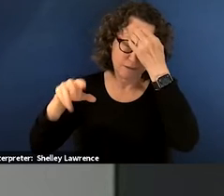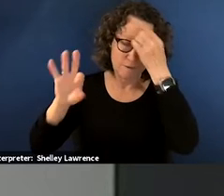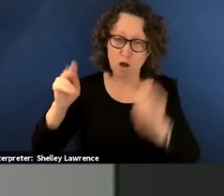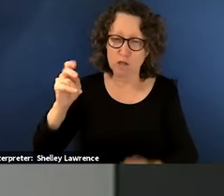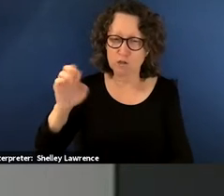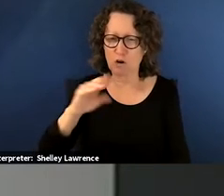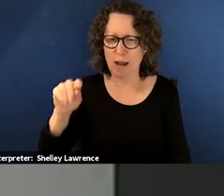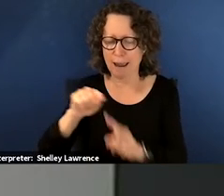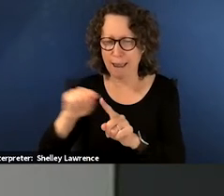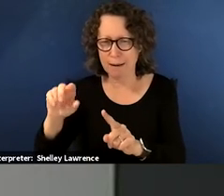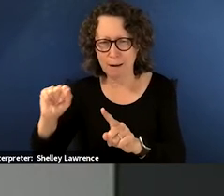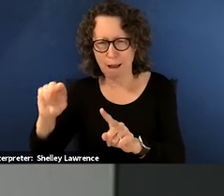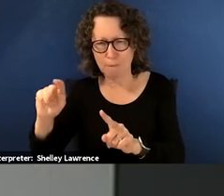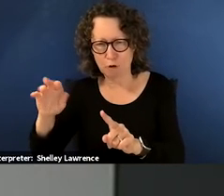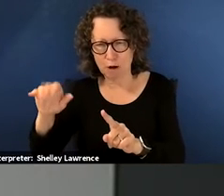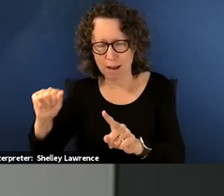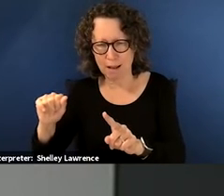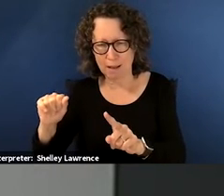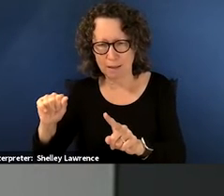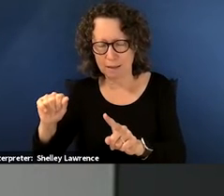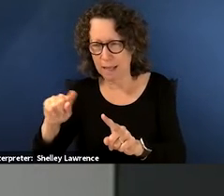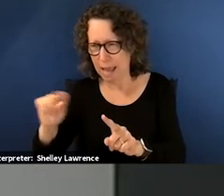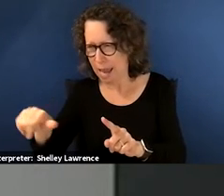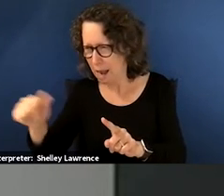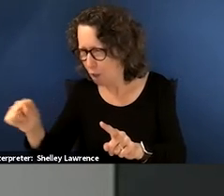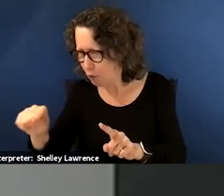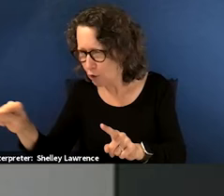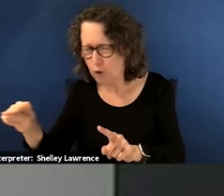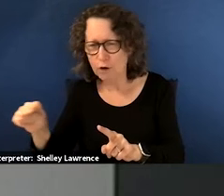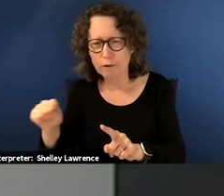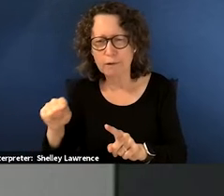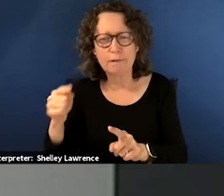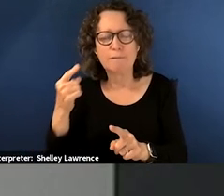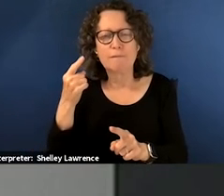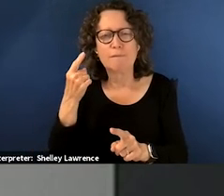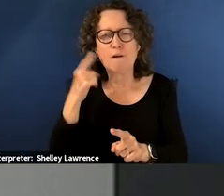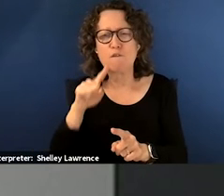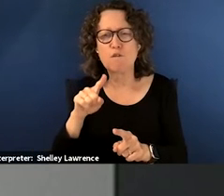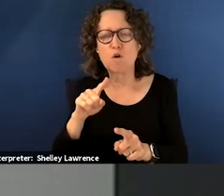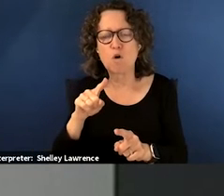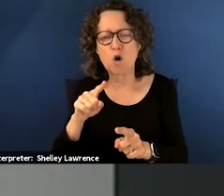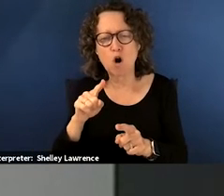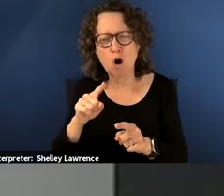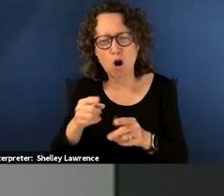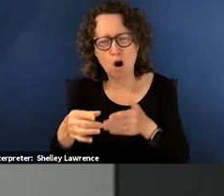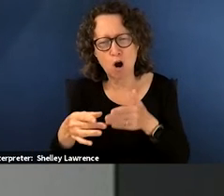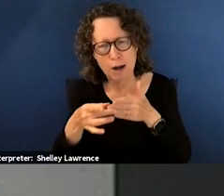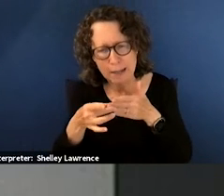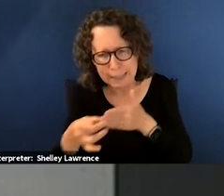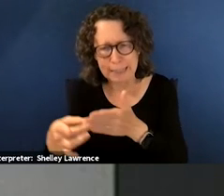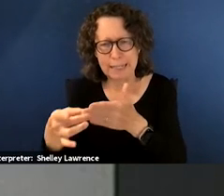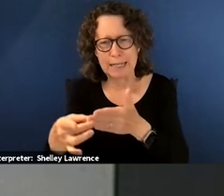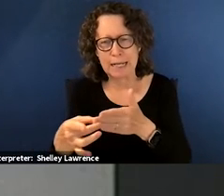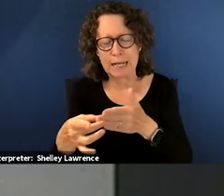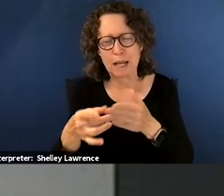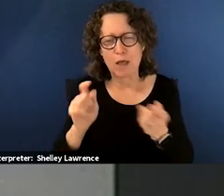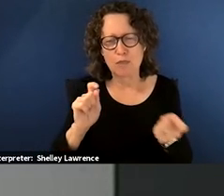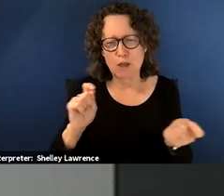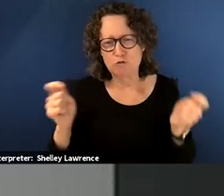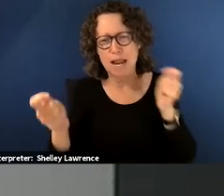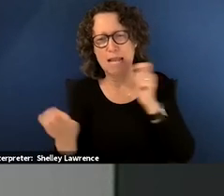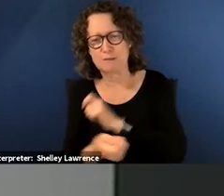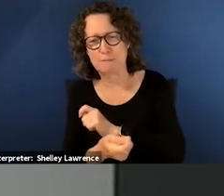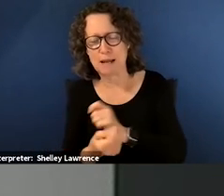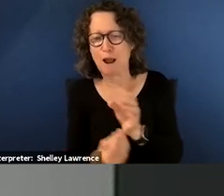Amaral y a la MTSS de Tulsa Marine Granger por encabezar